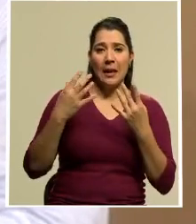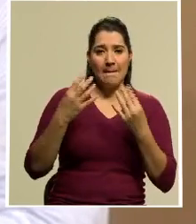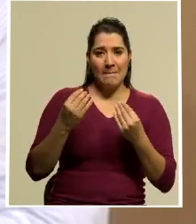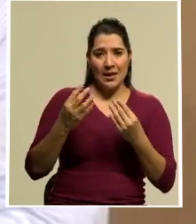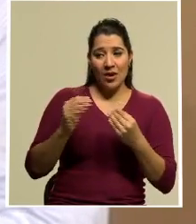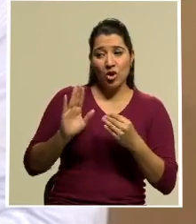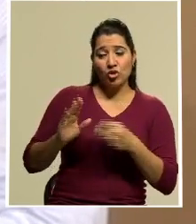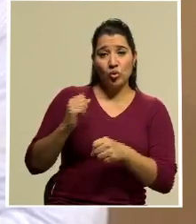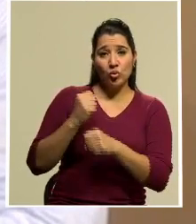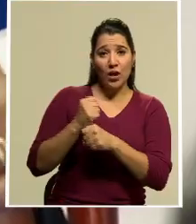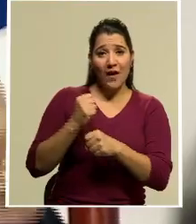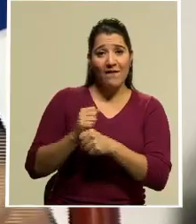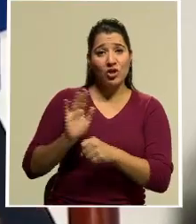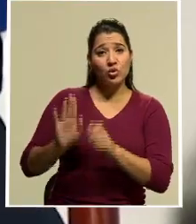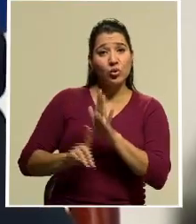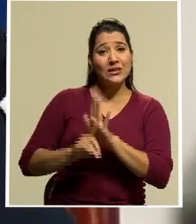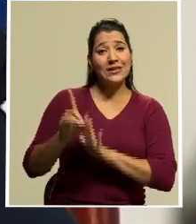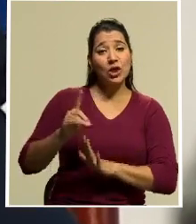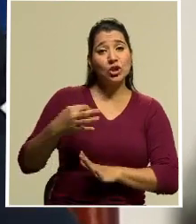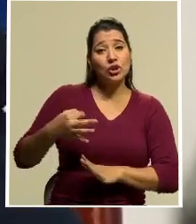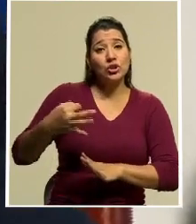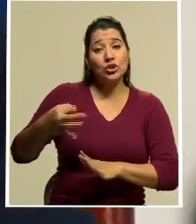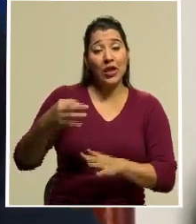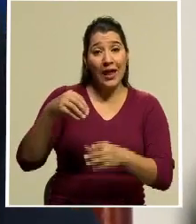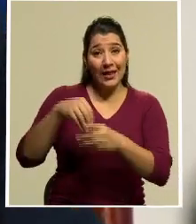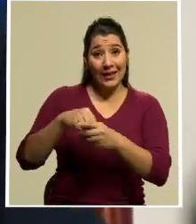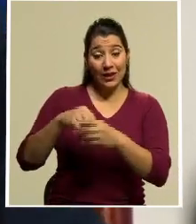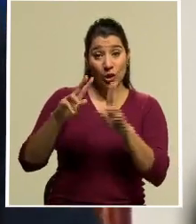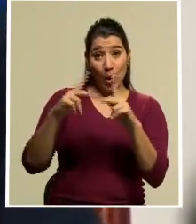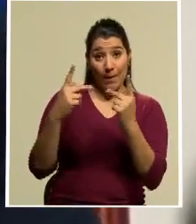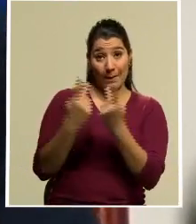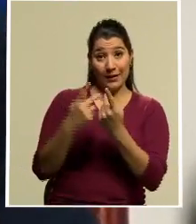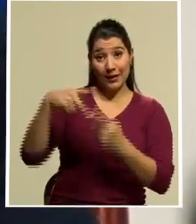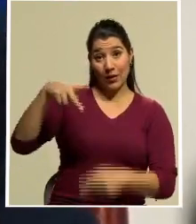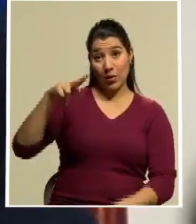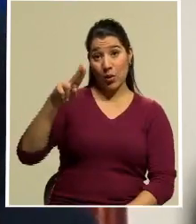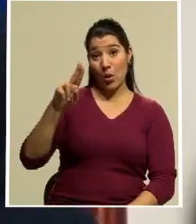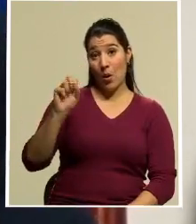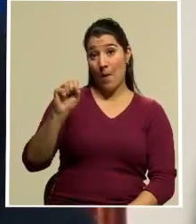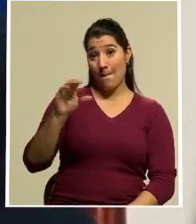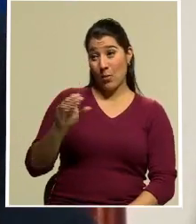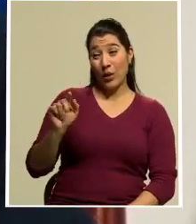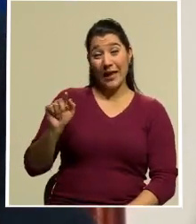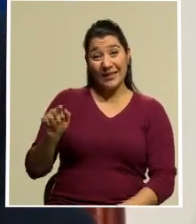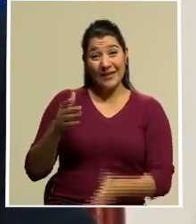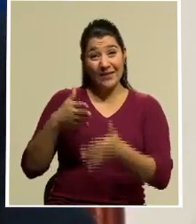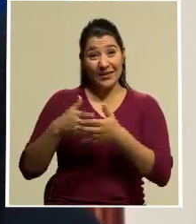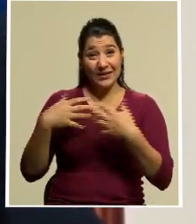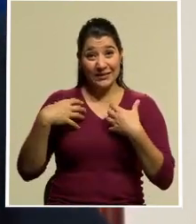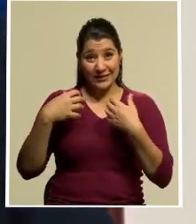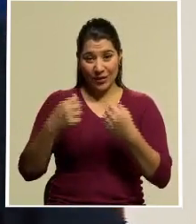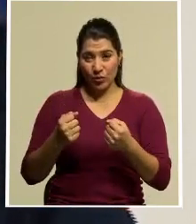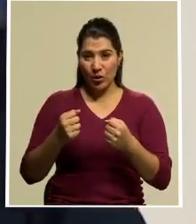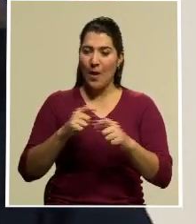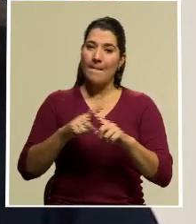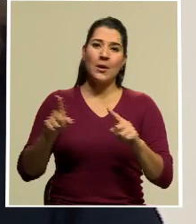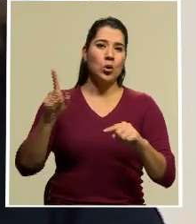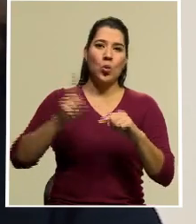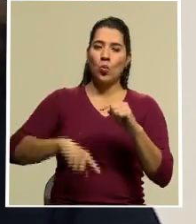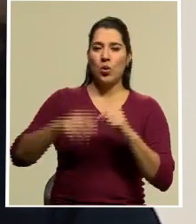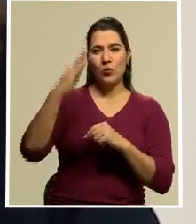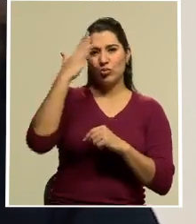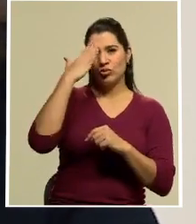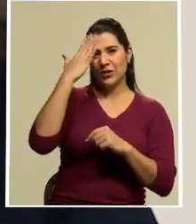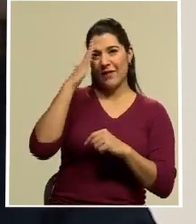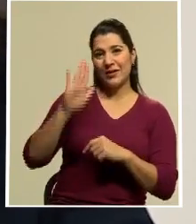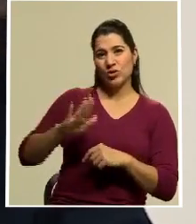crecimiento diario dentro de la unidad. Debido a un quebranto de salud, no fue posible obtener su posición respecto a temas